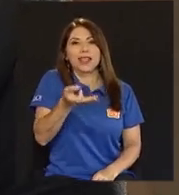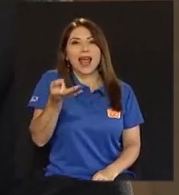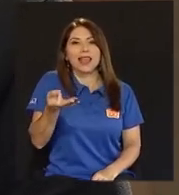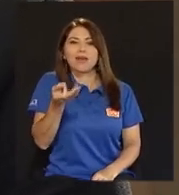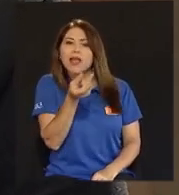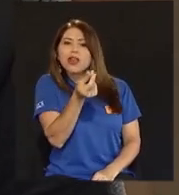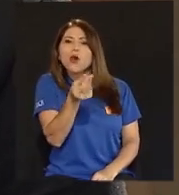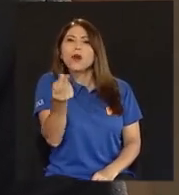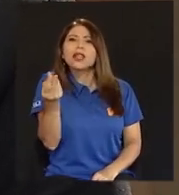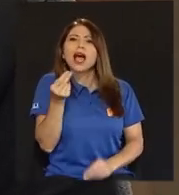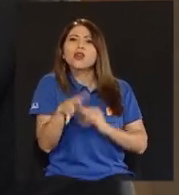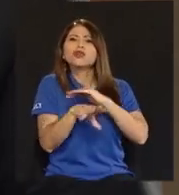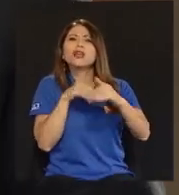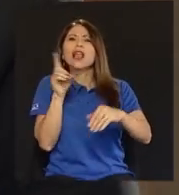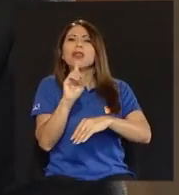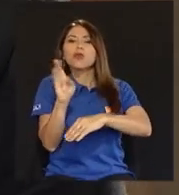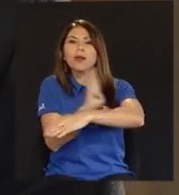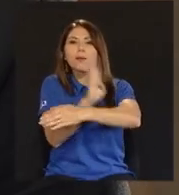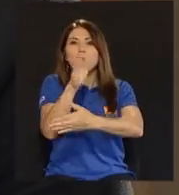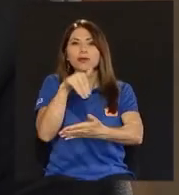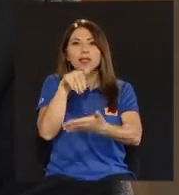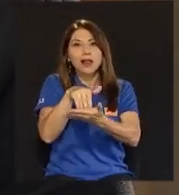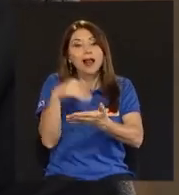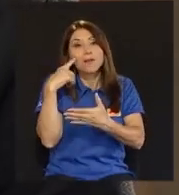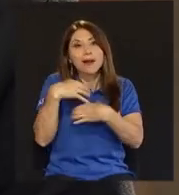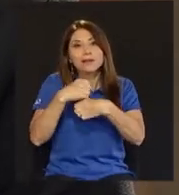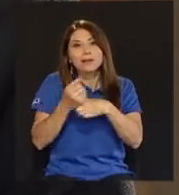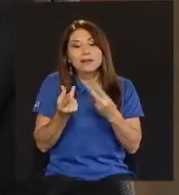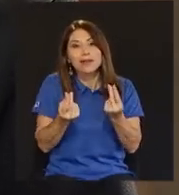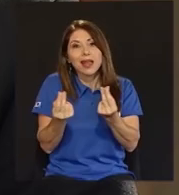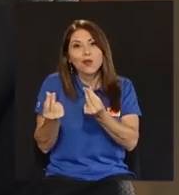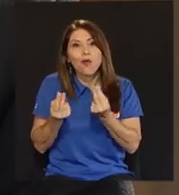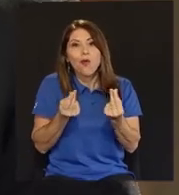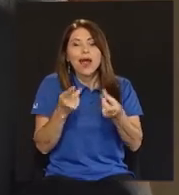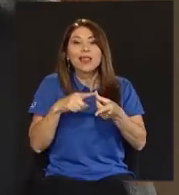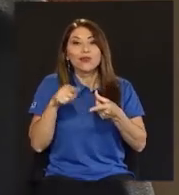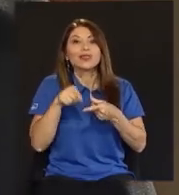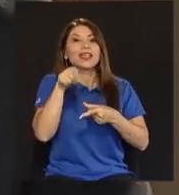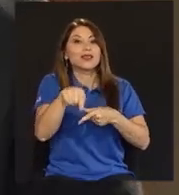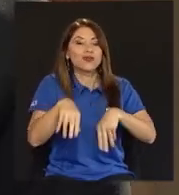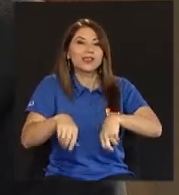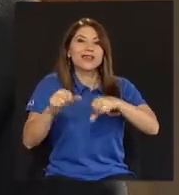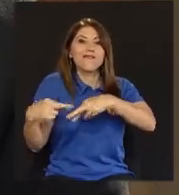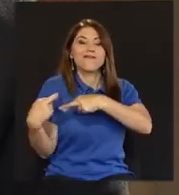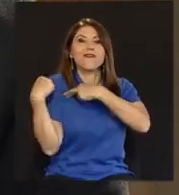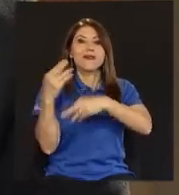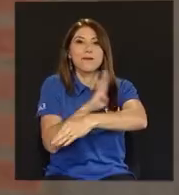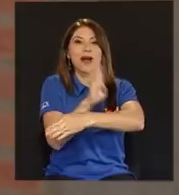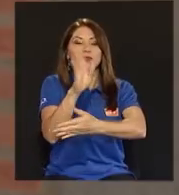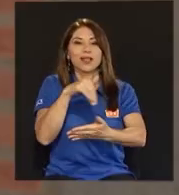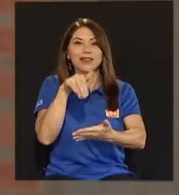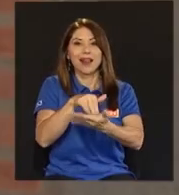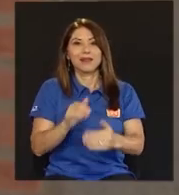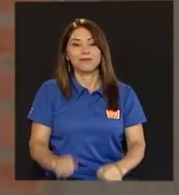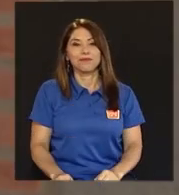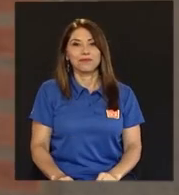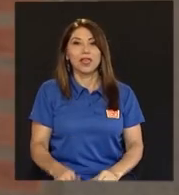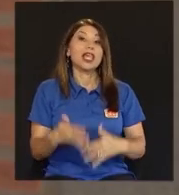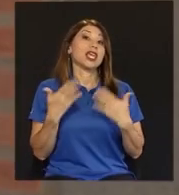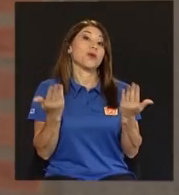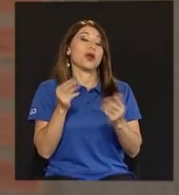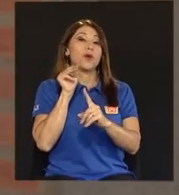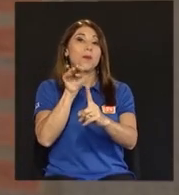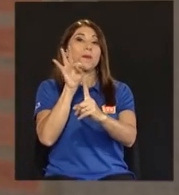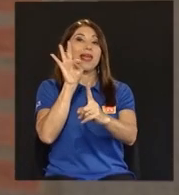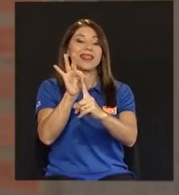monetario sale del Banco Central a la creación de dinero, entonces es una responsabilidad del Banco Central. Y bueno, meta de inflación,